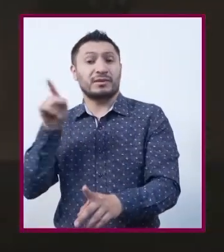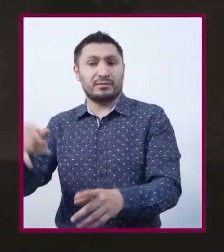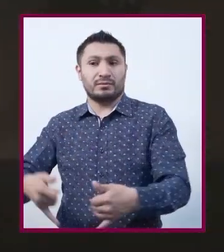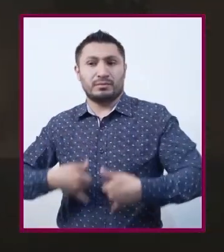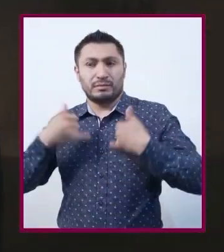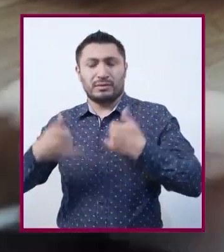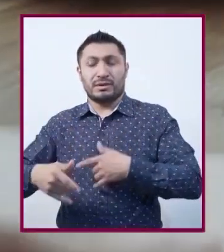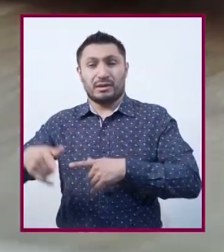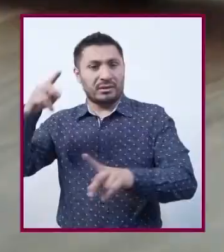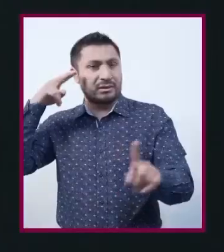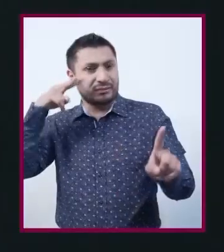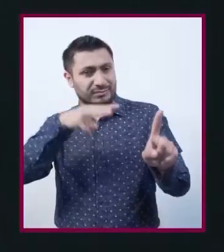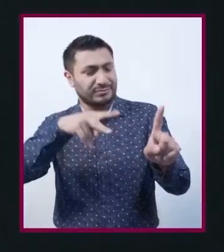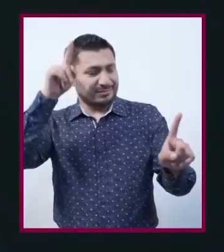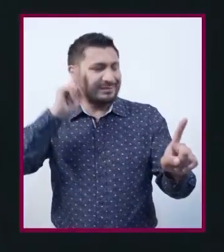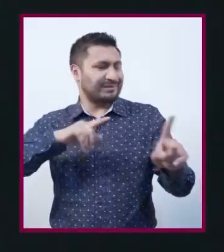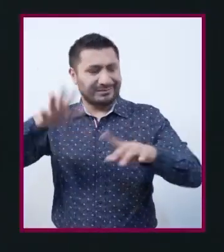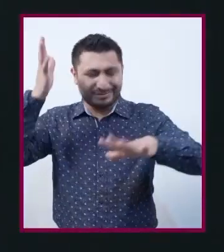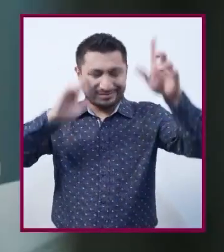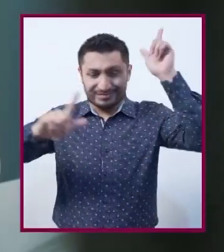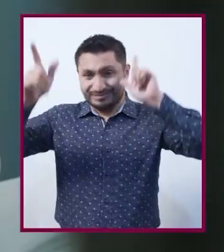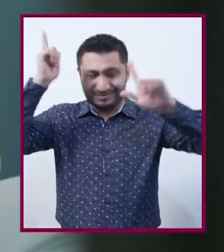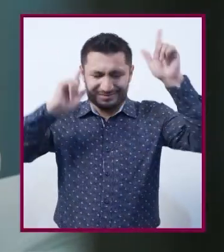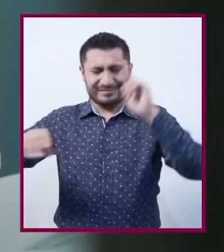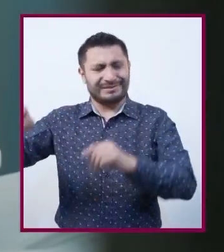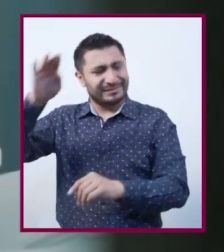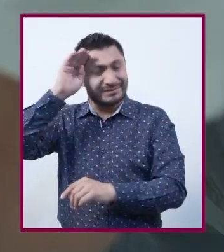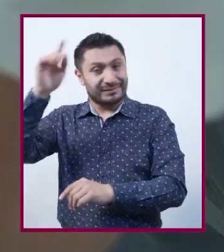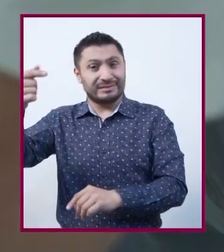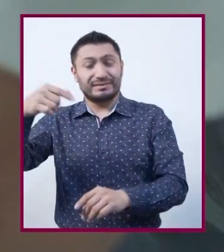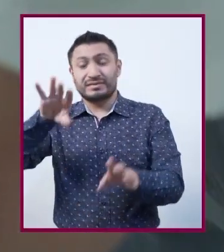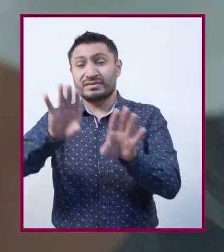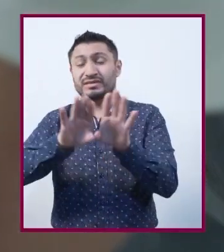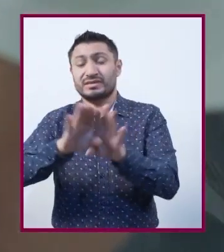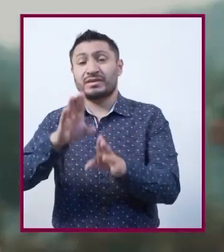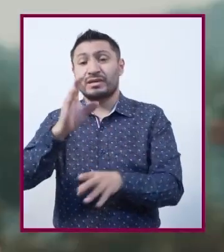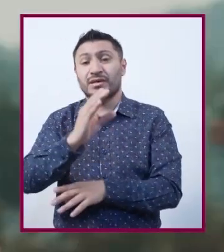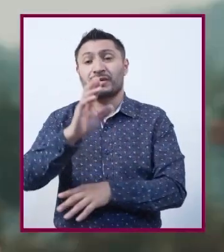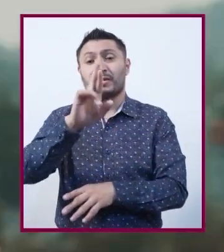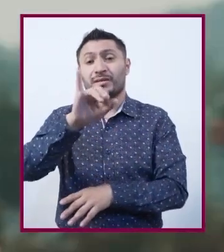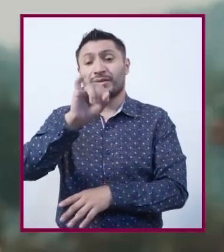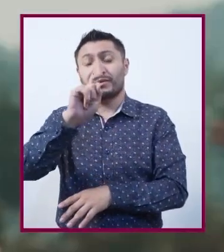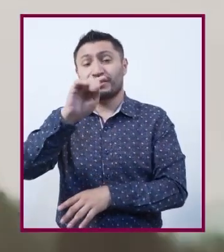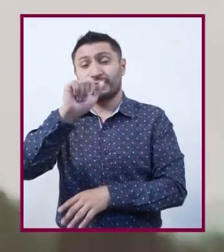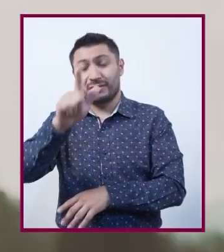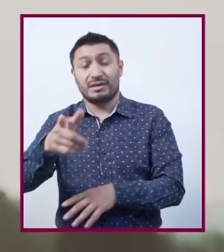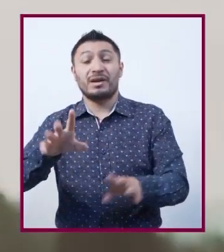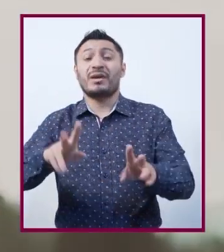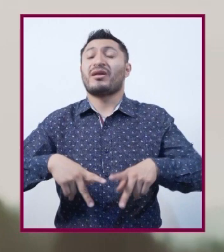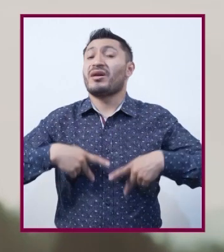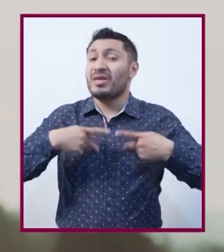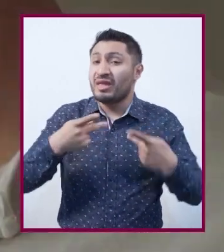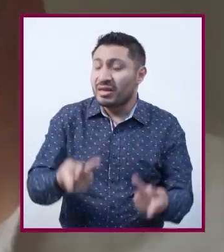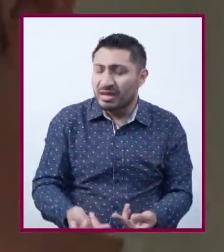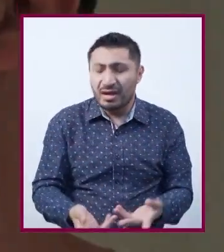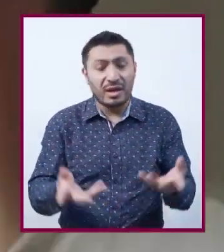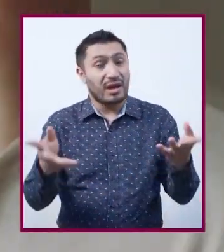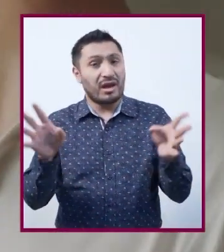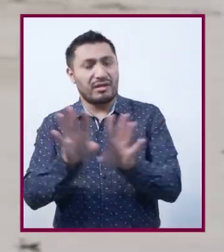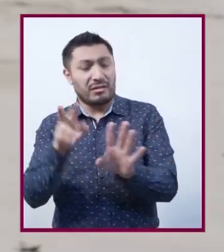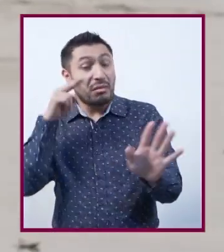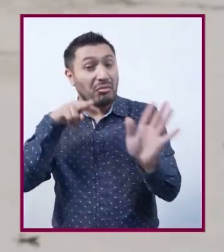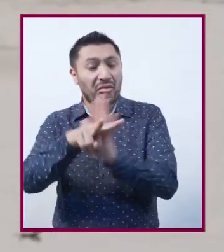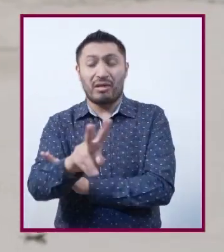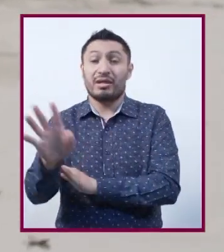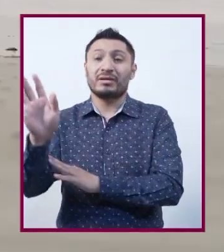joven se volvió loco y comenzó a pensar que se había convertido en un ser de cristal, frágil, débil y tan transparente que